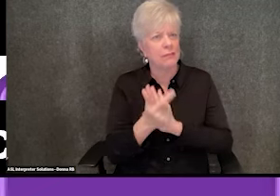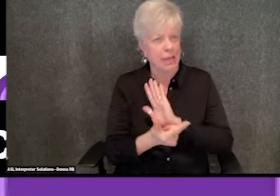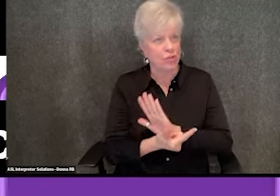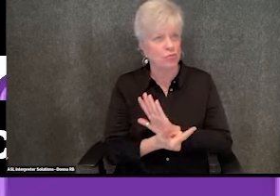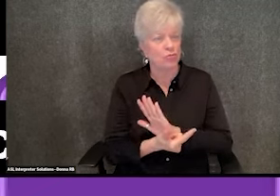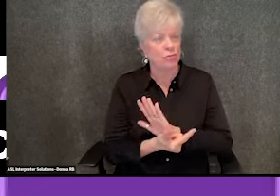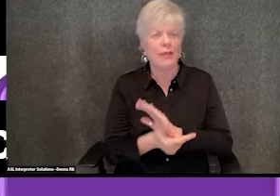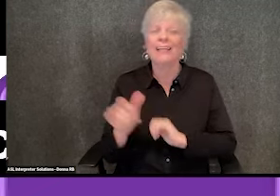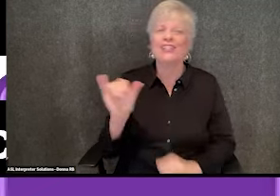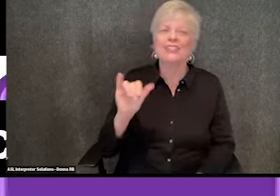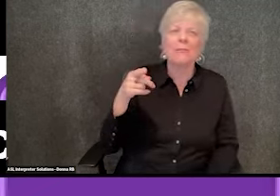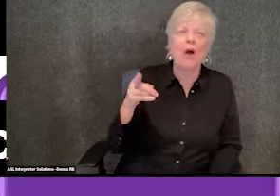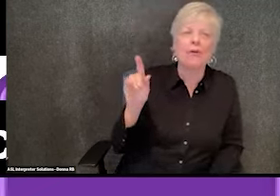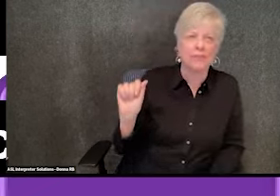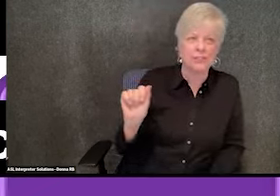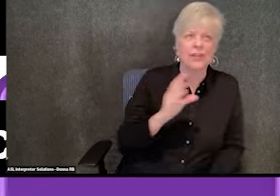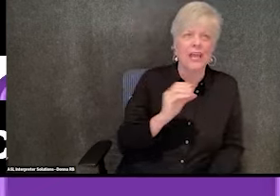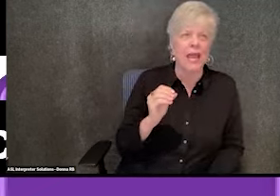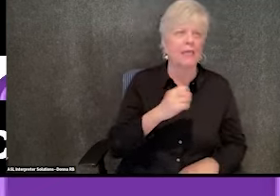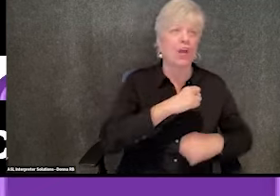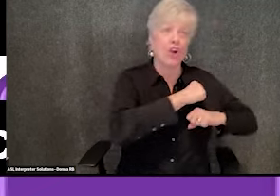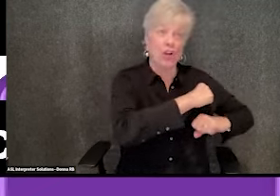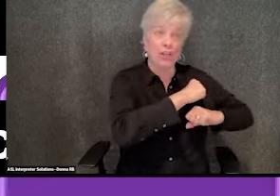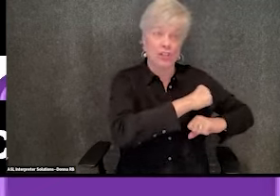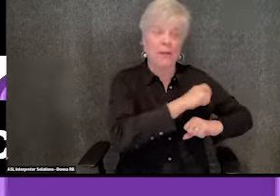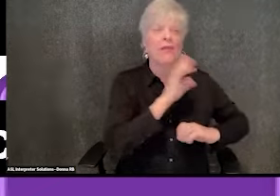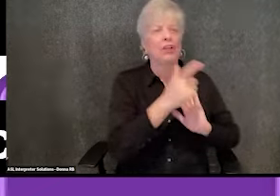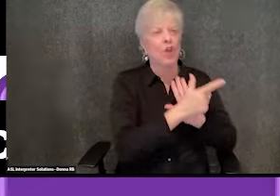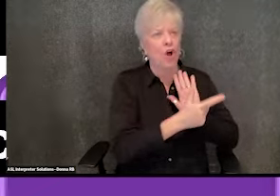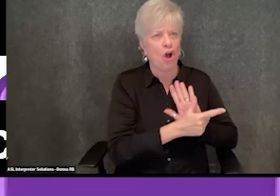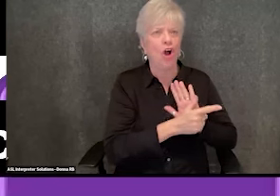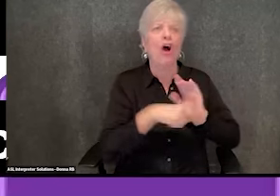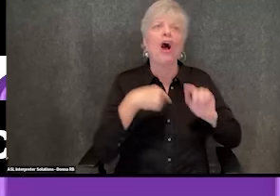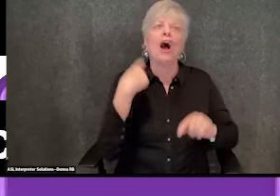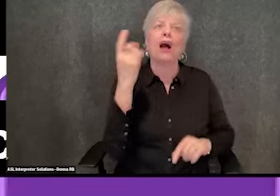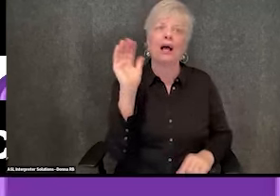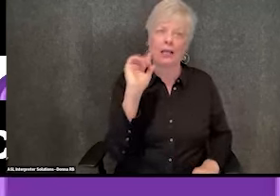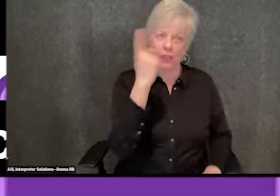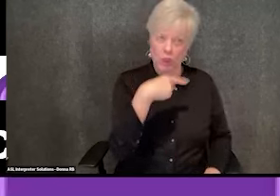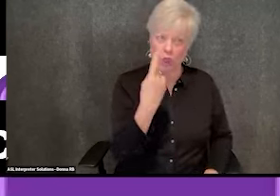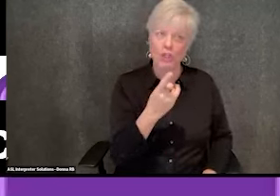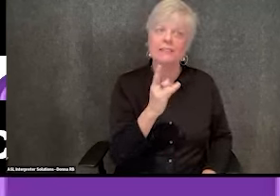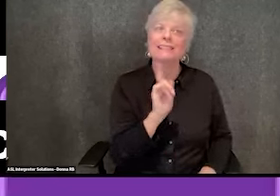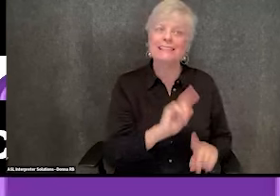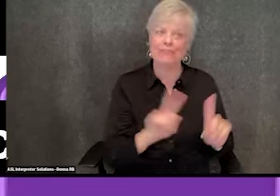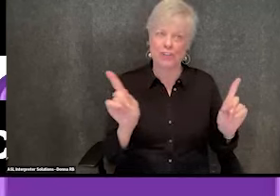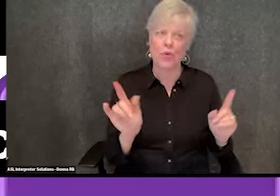tienen alguna forma de toma de decisiones apoyadas, dependiendo del